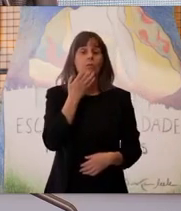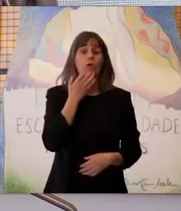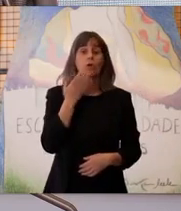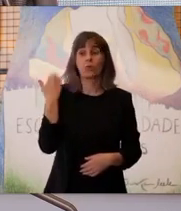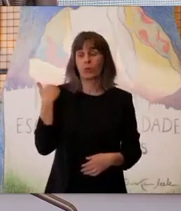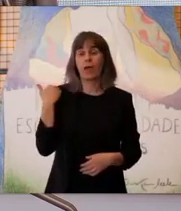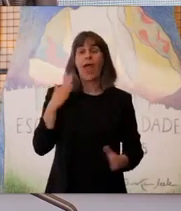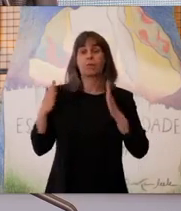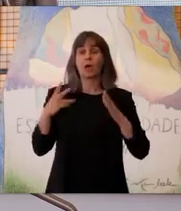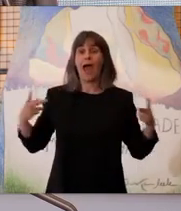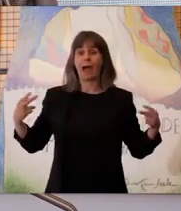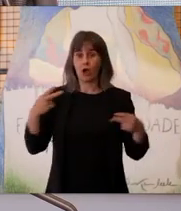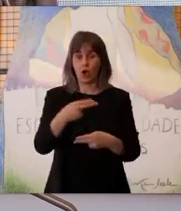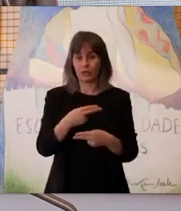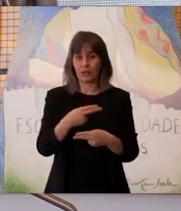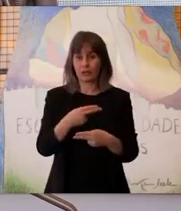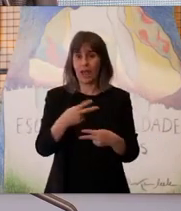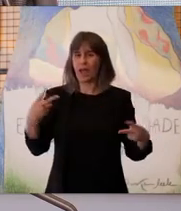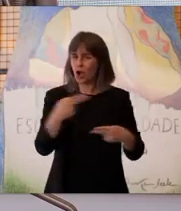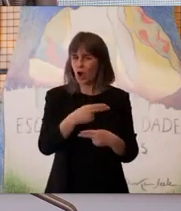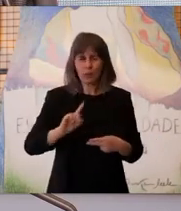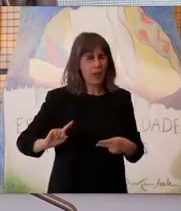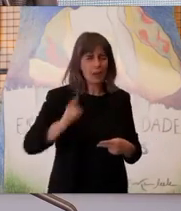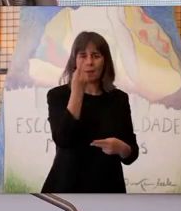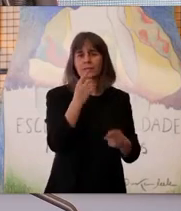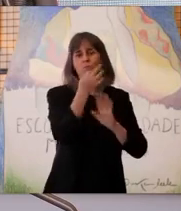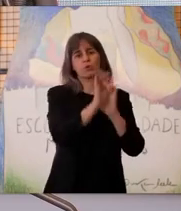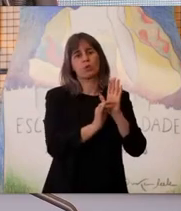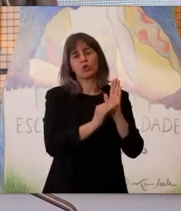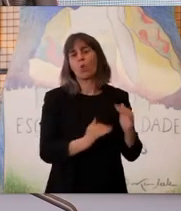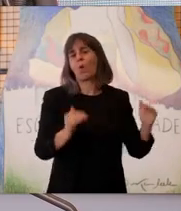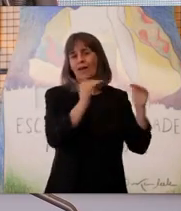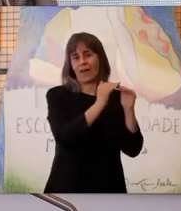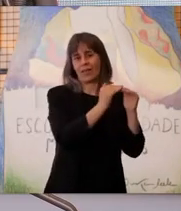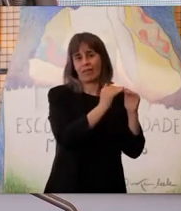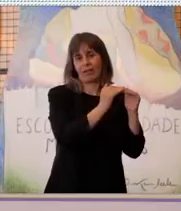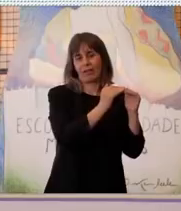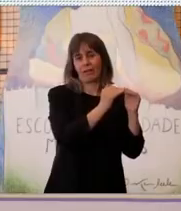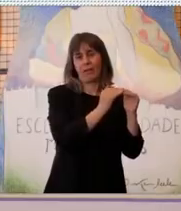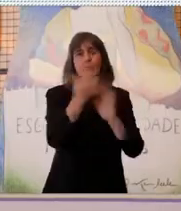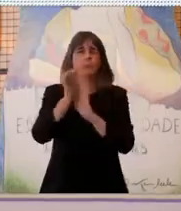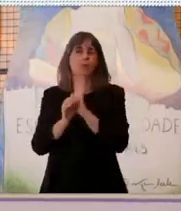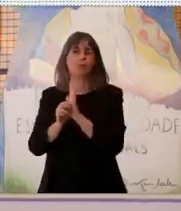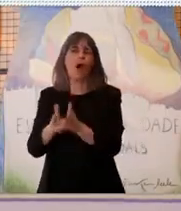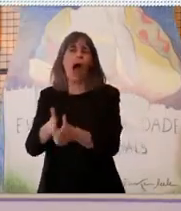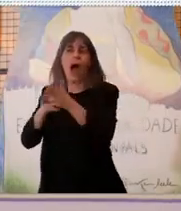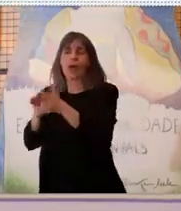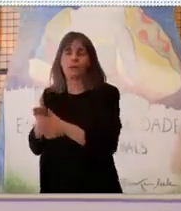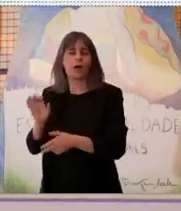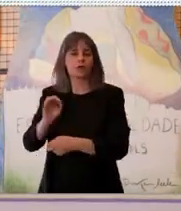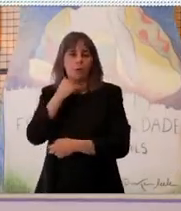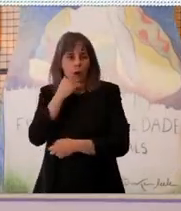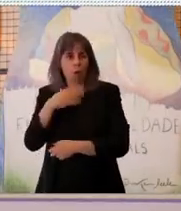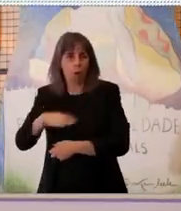recortes lo que más sufrió fue igualdad nadie se planteó acabar con las armas yo que sé es un ejemplo o con cosas que pueden